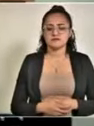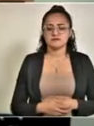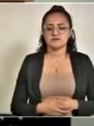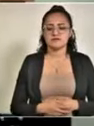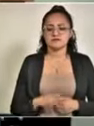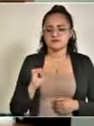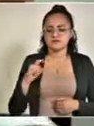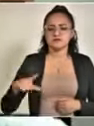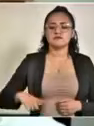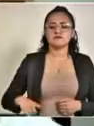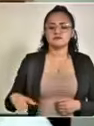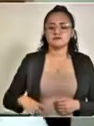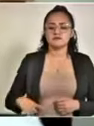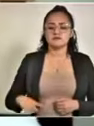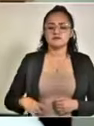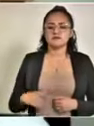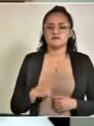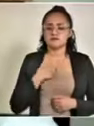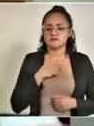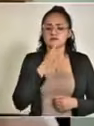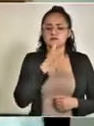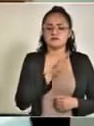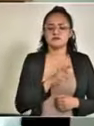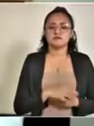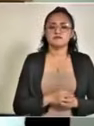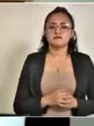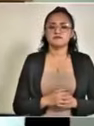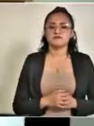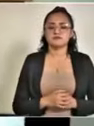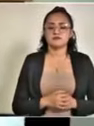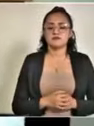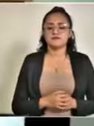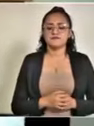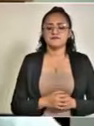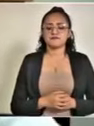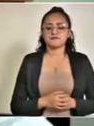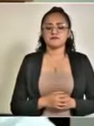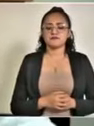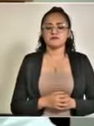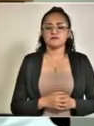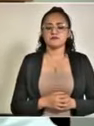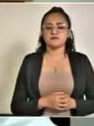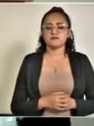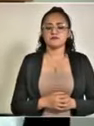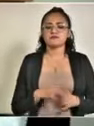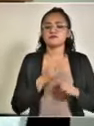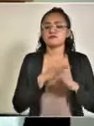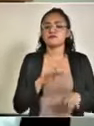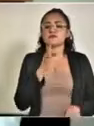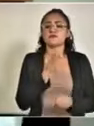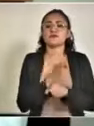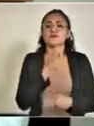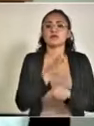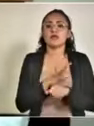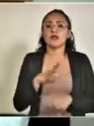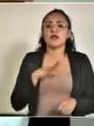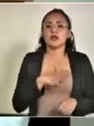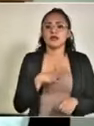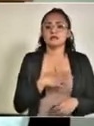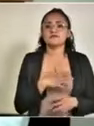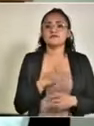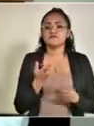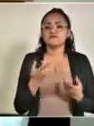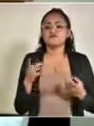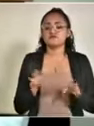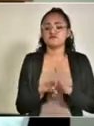Sí, gobernador, respondo. Informar que hay una actuación integral